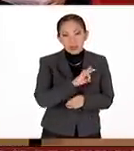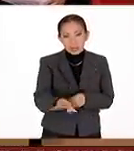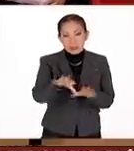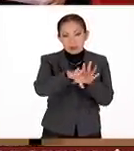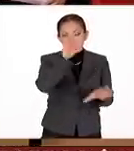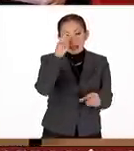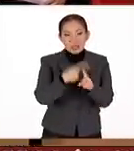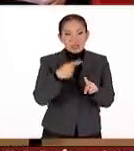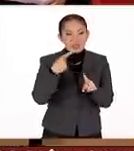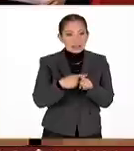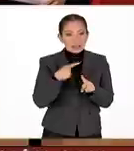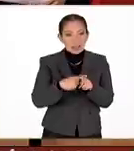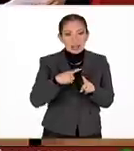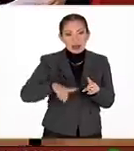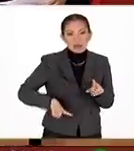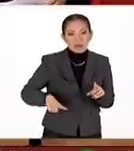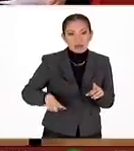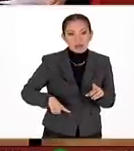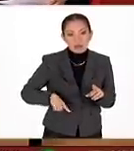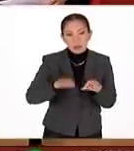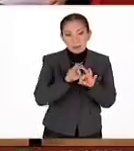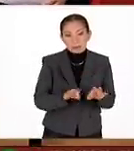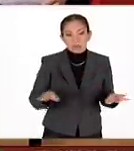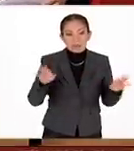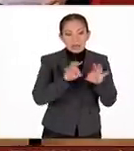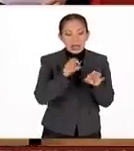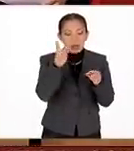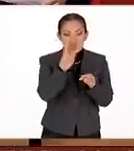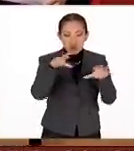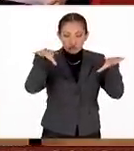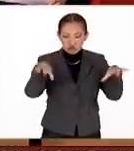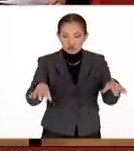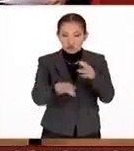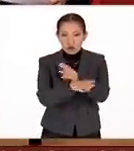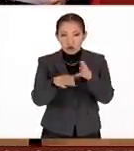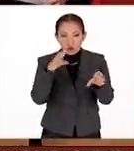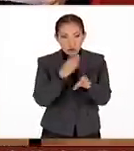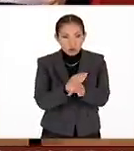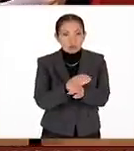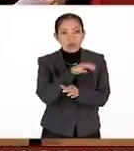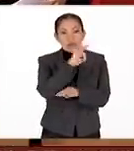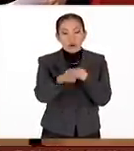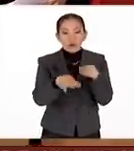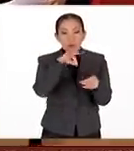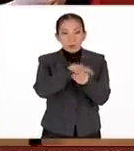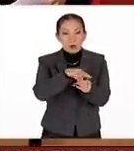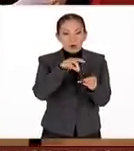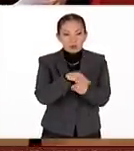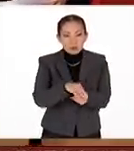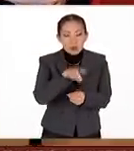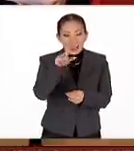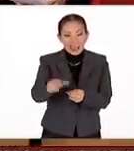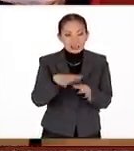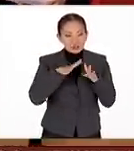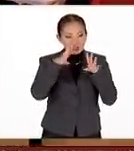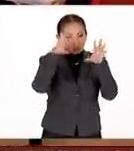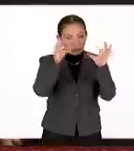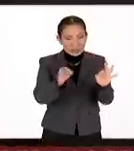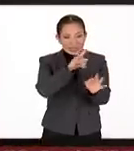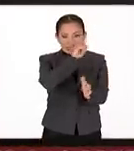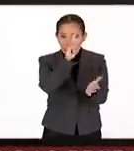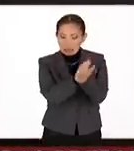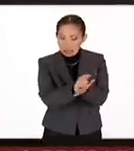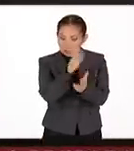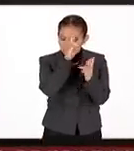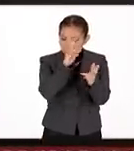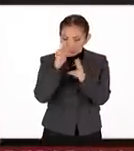escoger a quienes nos nos gobiernen eso es muy importante hay dos aspectos fundamentales en todo proceso electoral que son la legitimidad y la legalidad